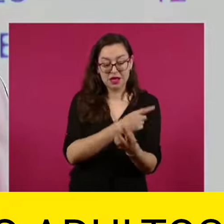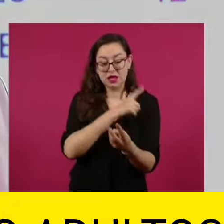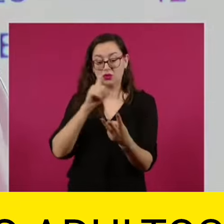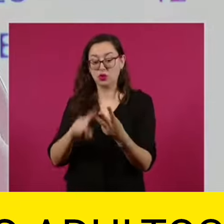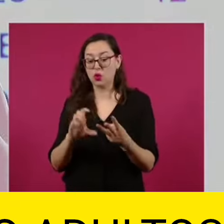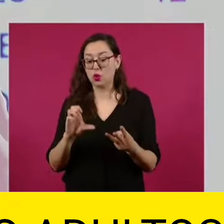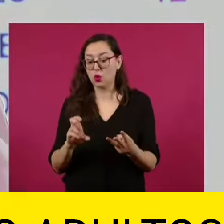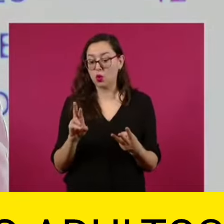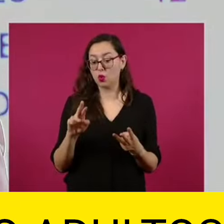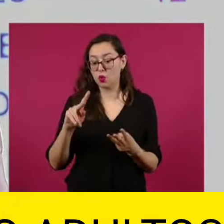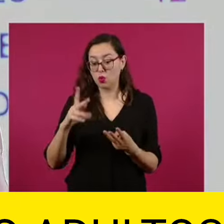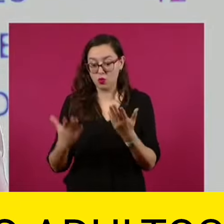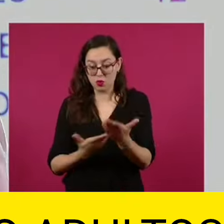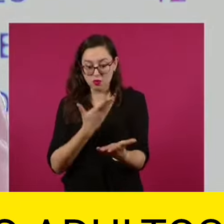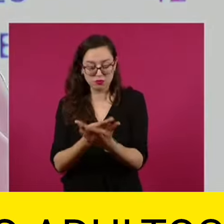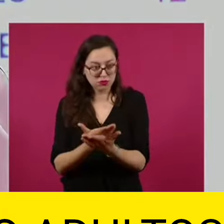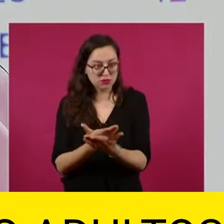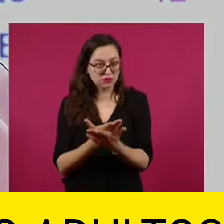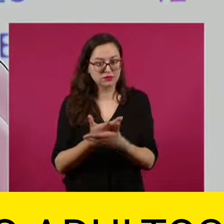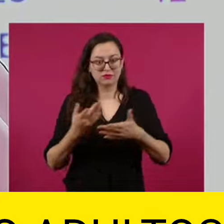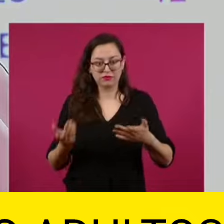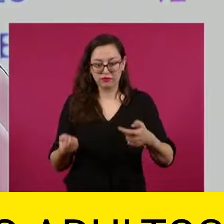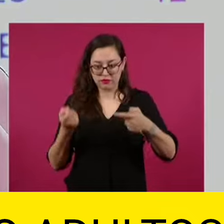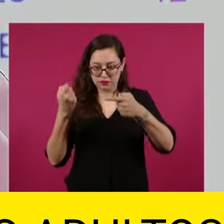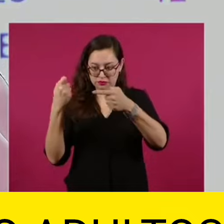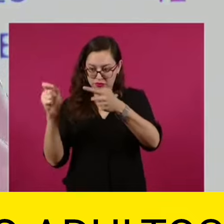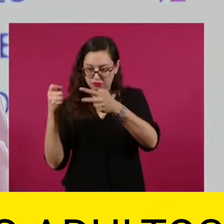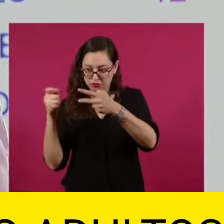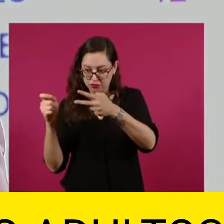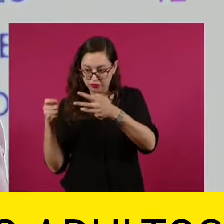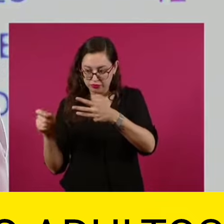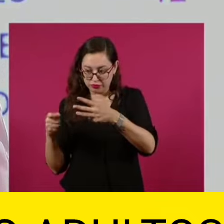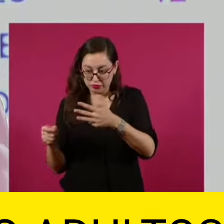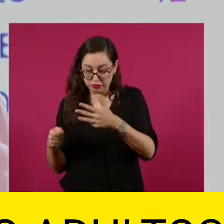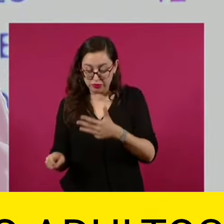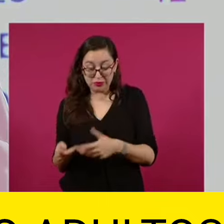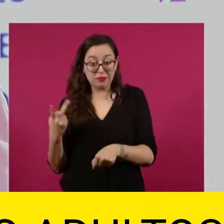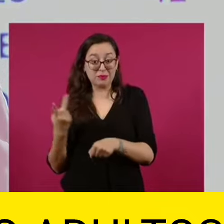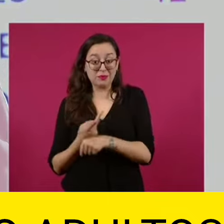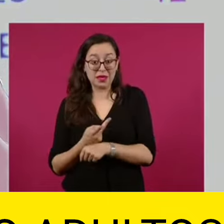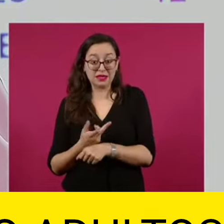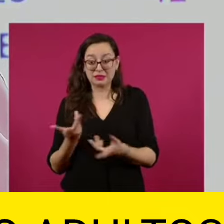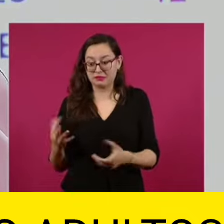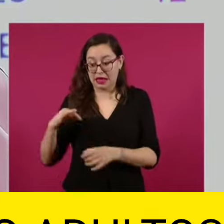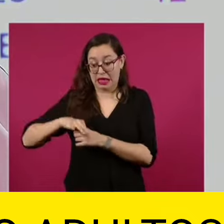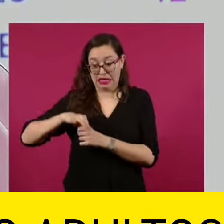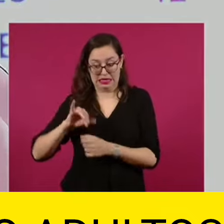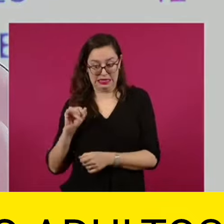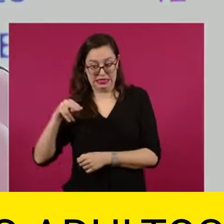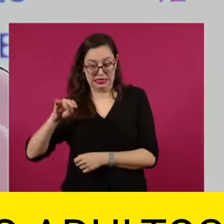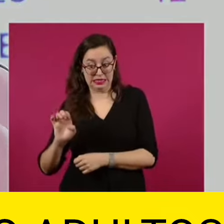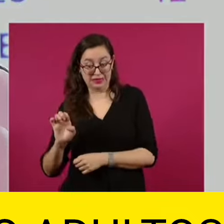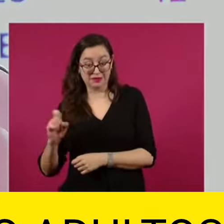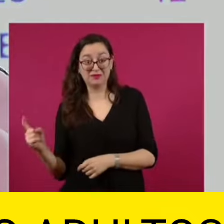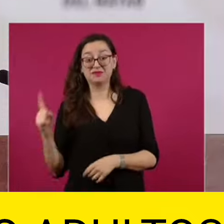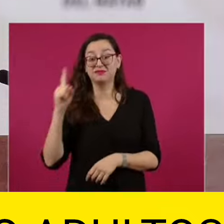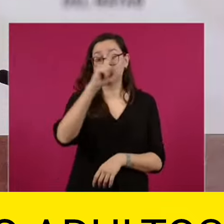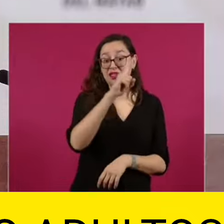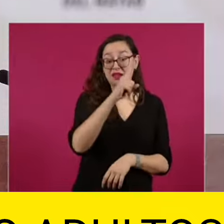ser complicado. Por ejemplo, poco más de 50 mil personas si tienen credencial para votar, que puede fungir como